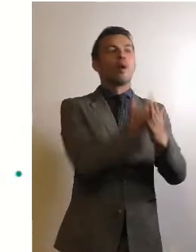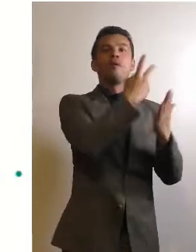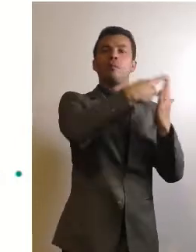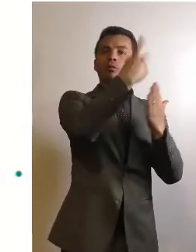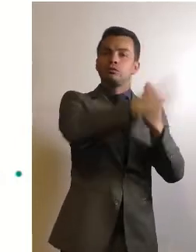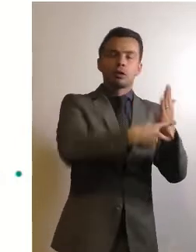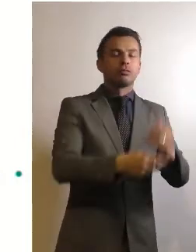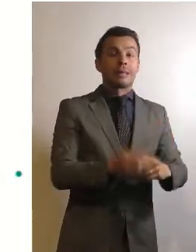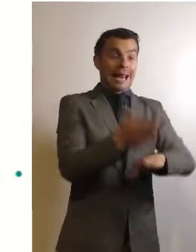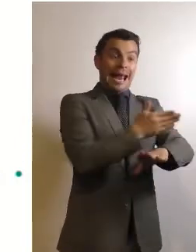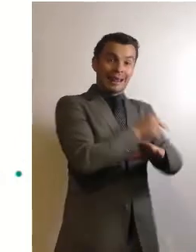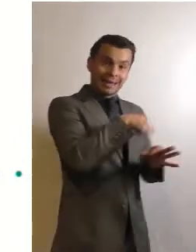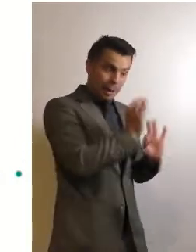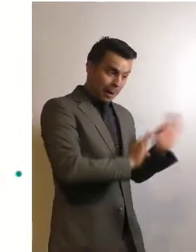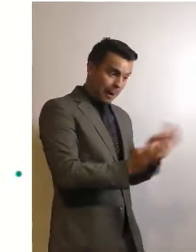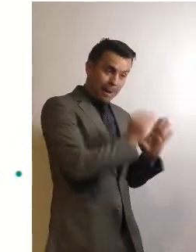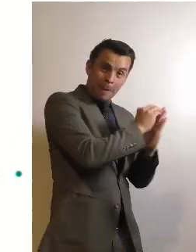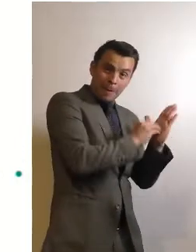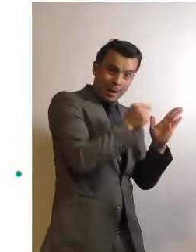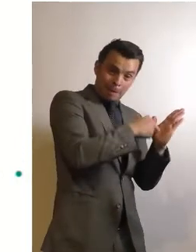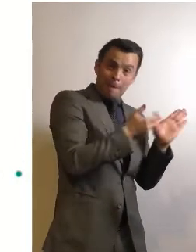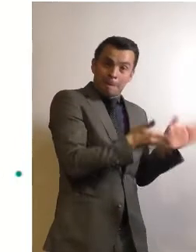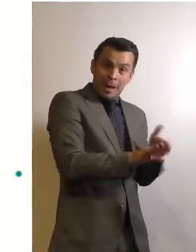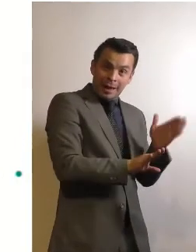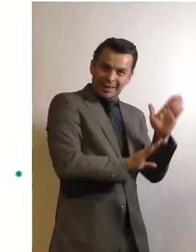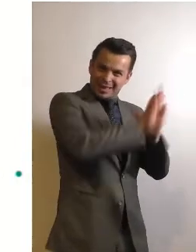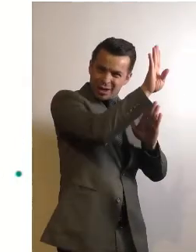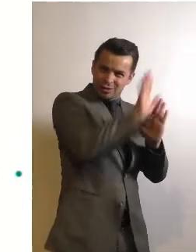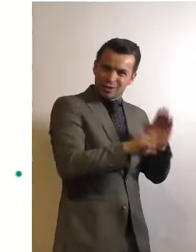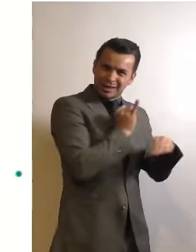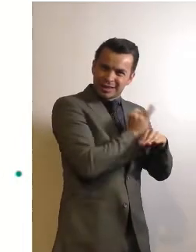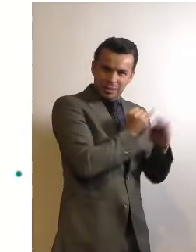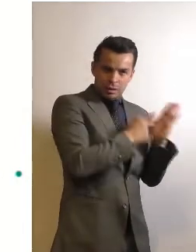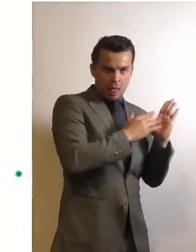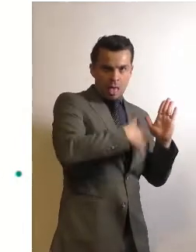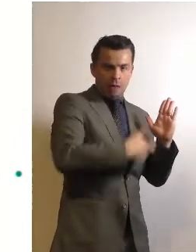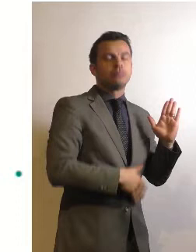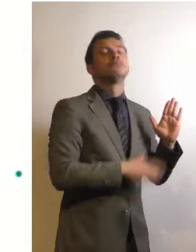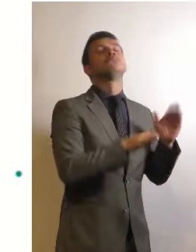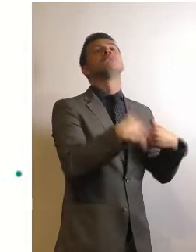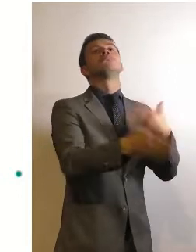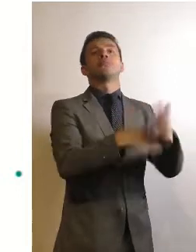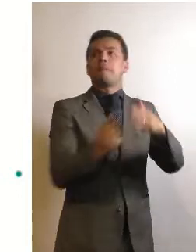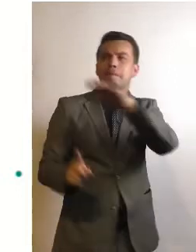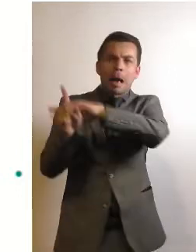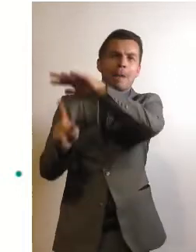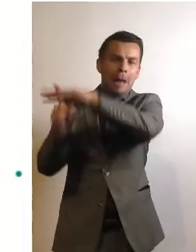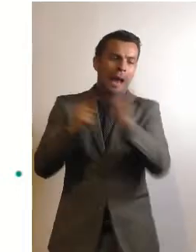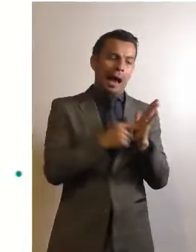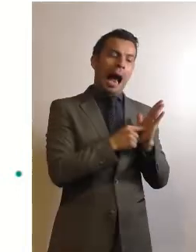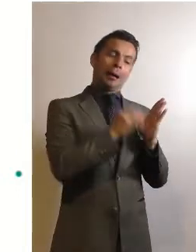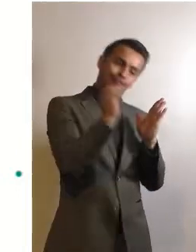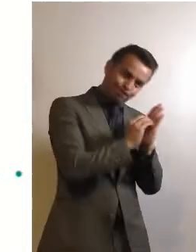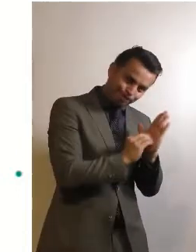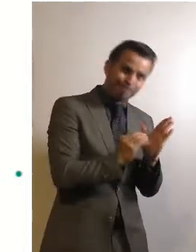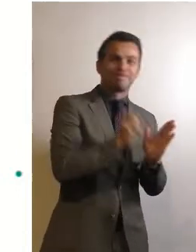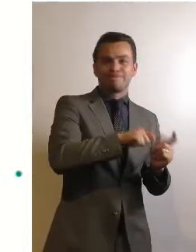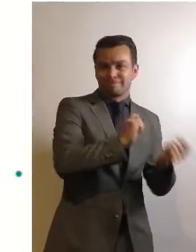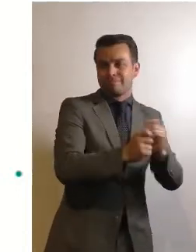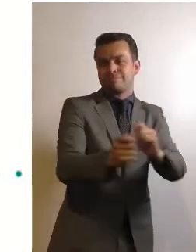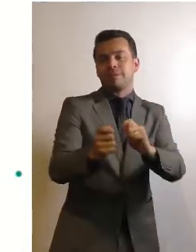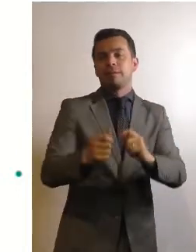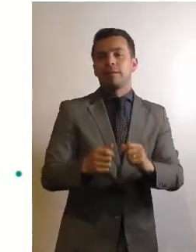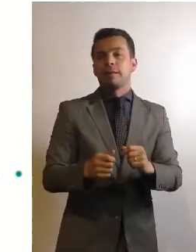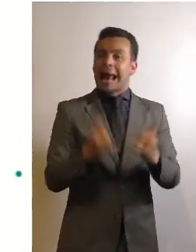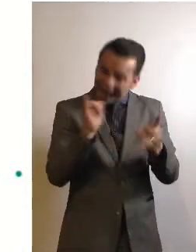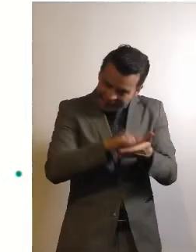no estaban dentro de este plan de desarrollo institucional. Y esa es la idea para este plan de desarrollo institucional nuevo: dar